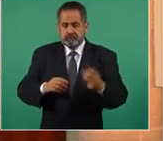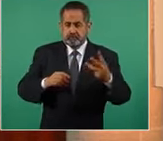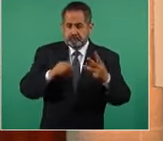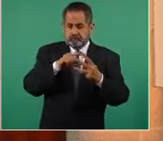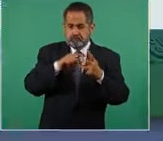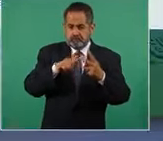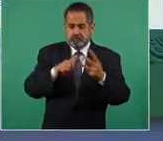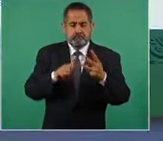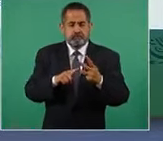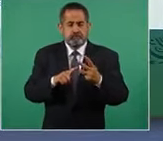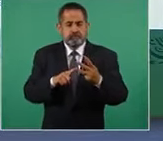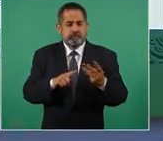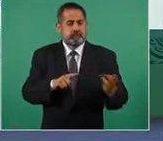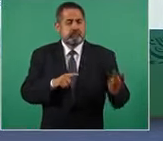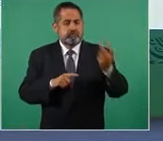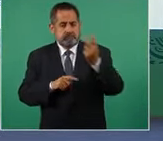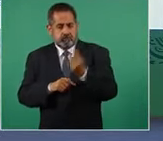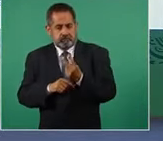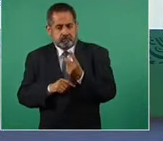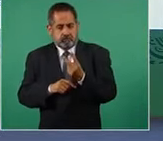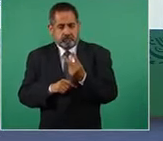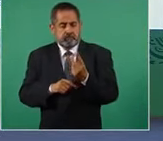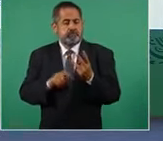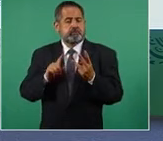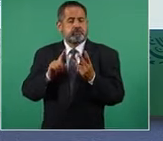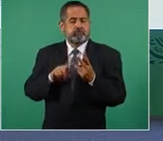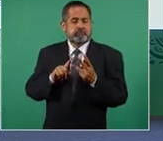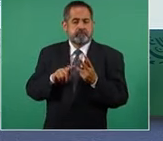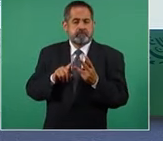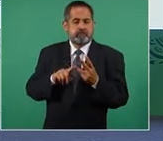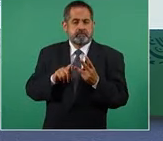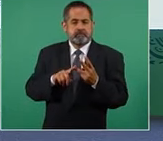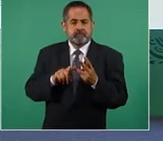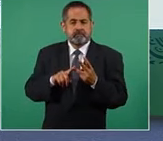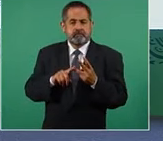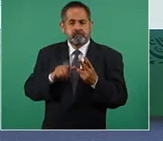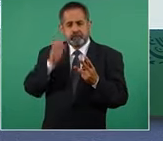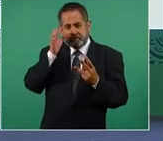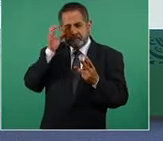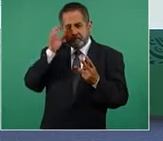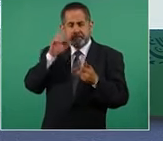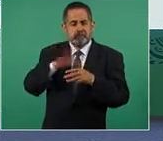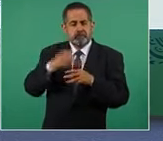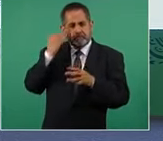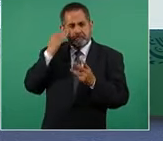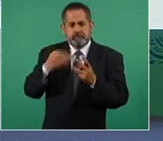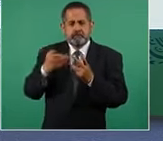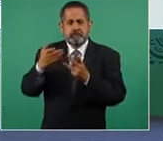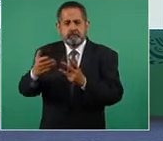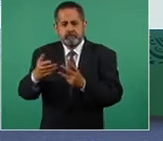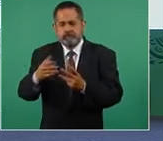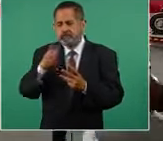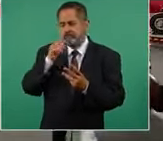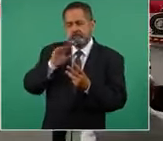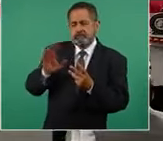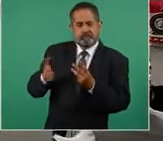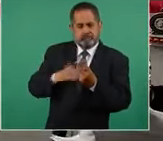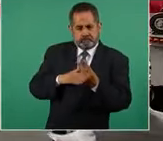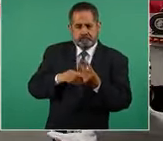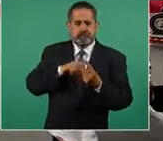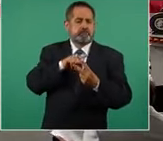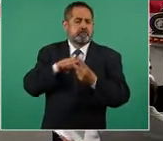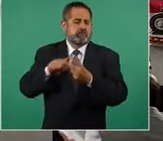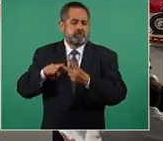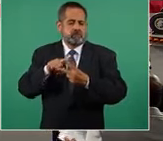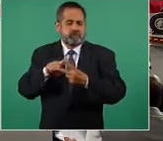momento, solamente se presentaron 2. Un tercer consorcio, que fue el que encabezaron los chinos, pidió un poco más de tiempo, no se pudo. Y